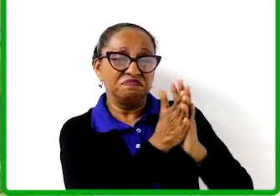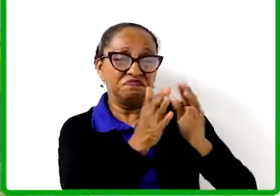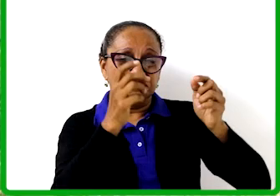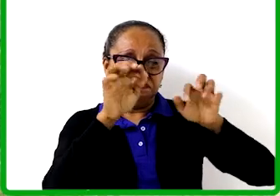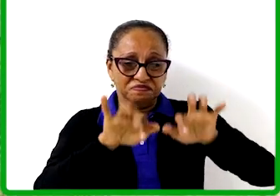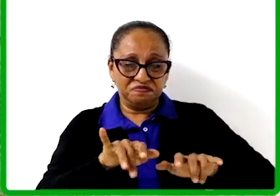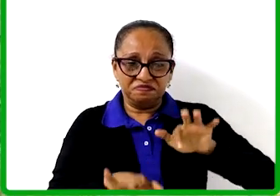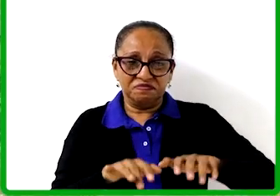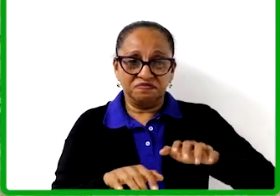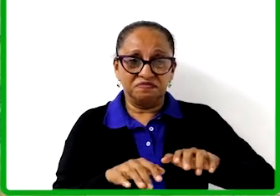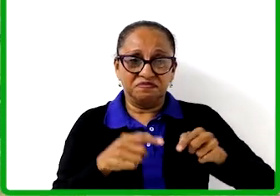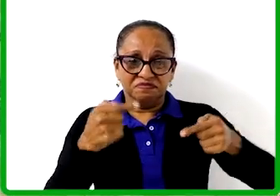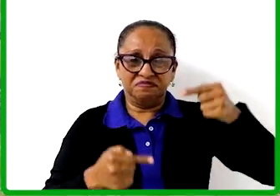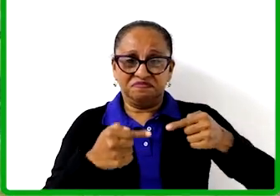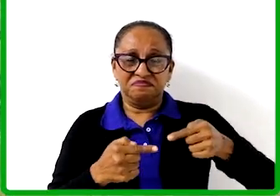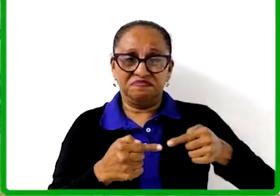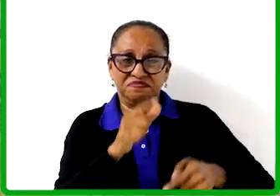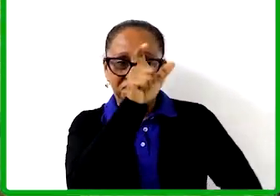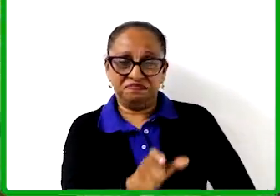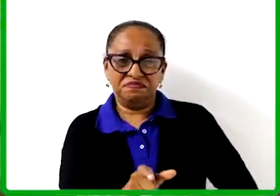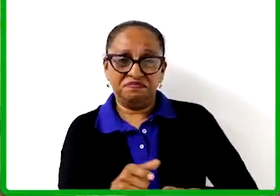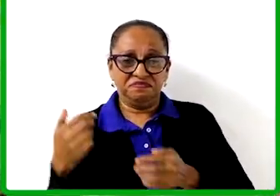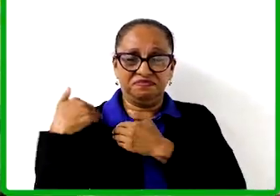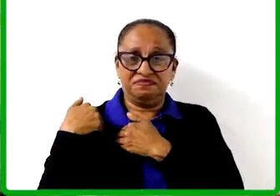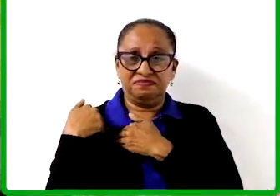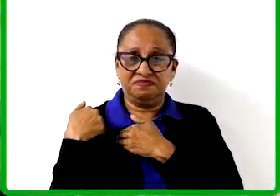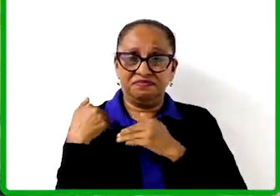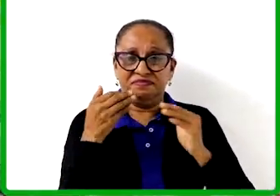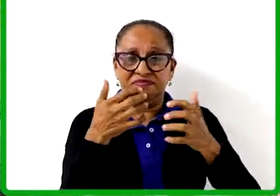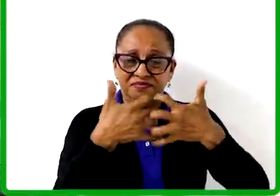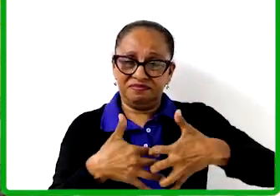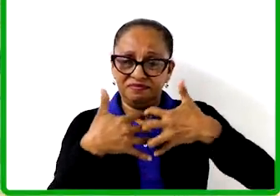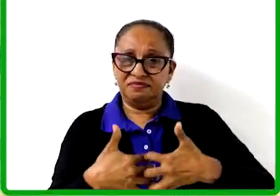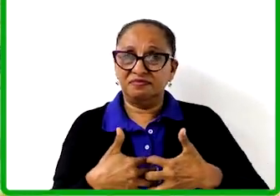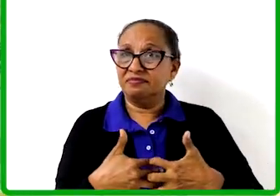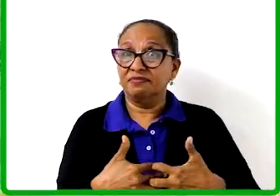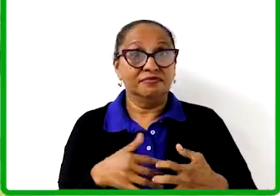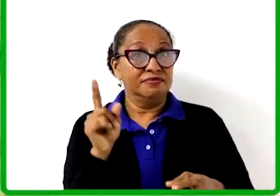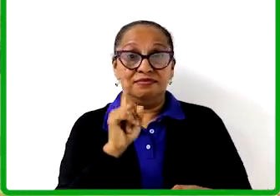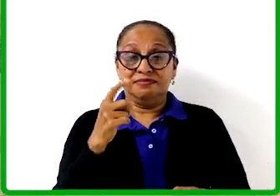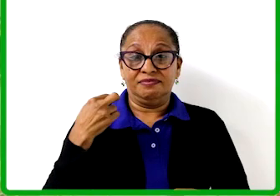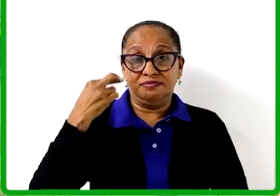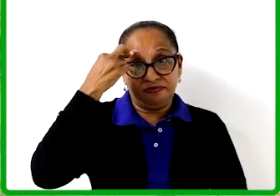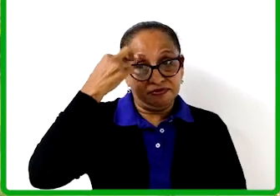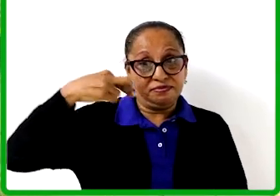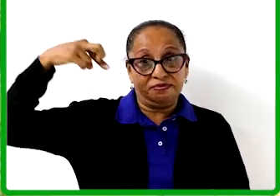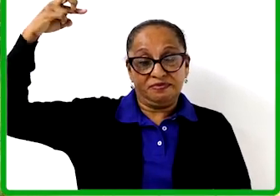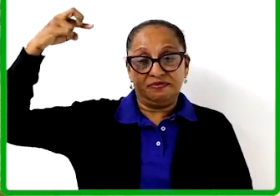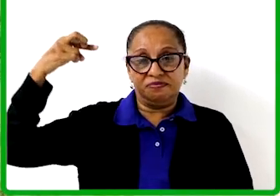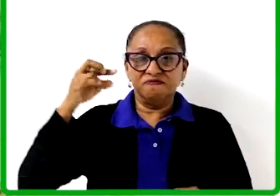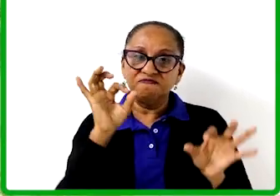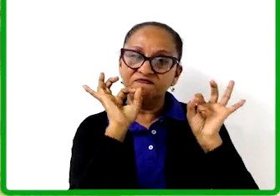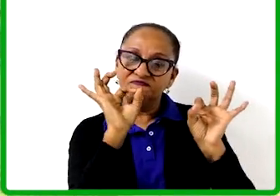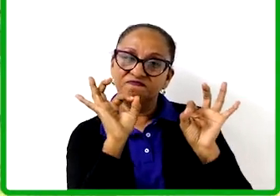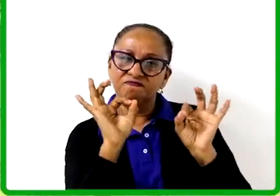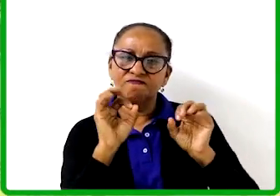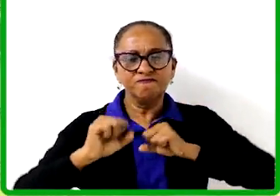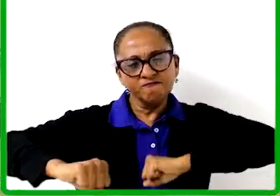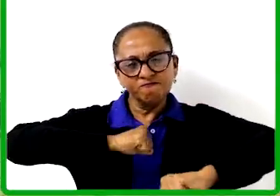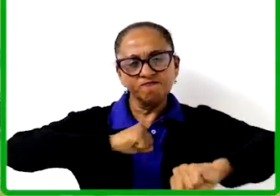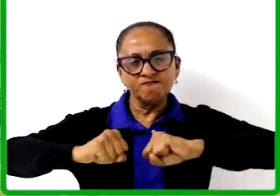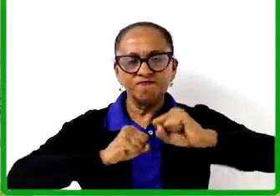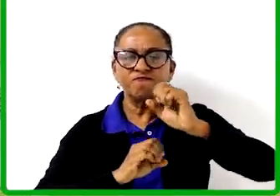dedican a registrar información en las empresas esto se aleja de la realidad los contadores públicos su vista somos llamados a ser